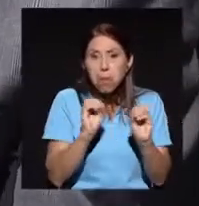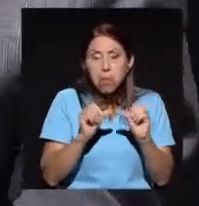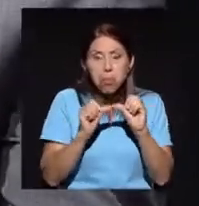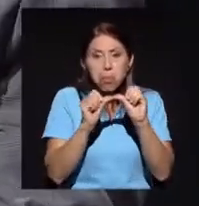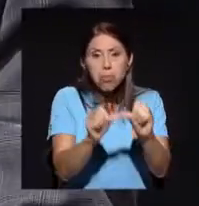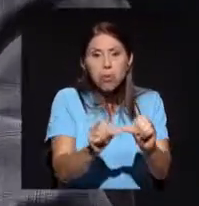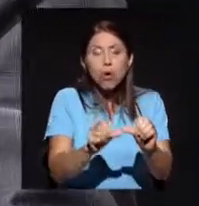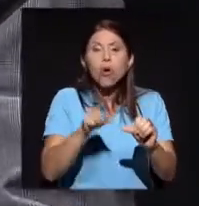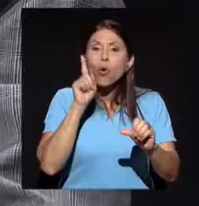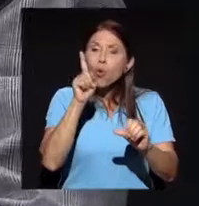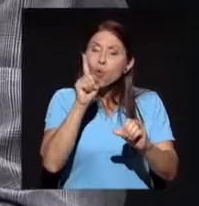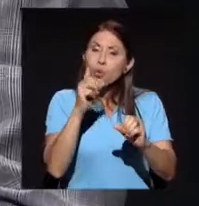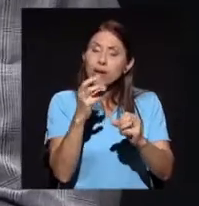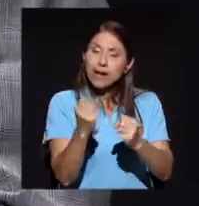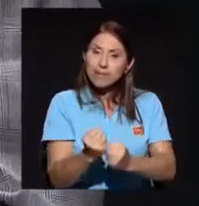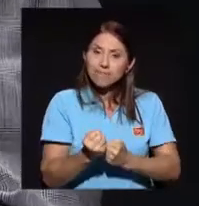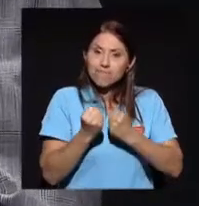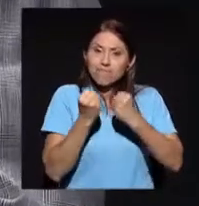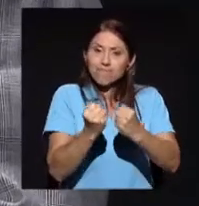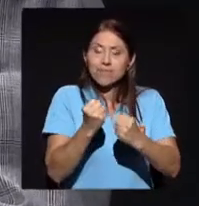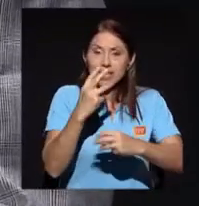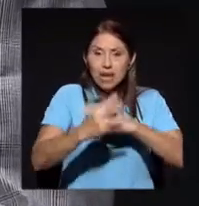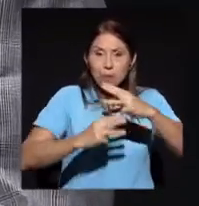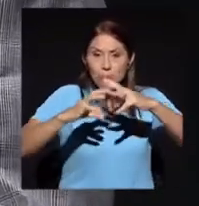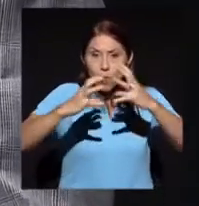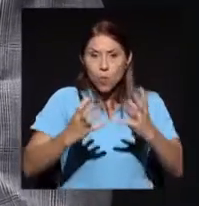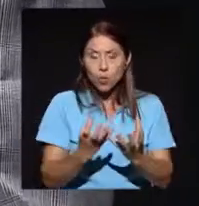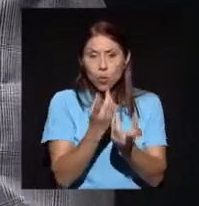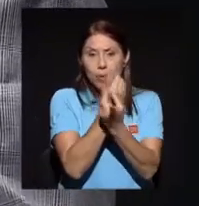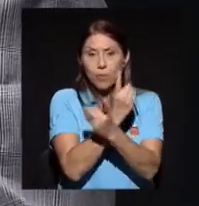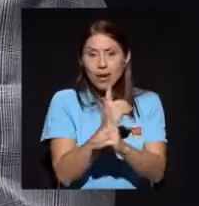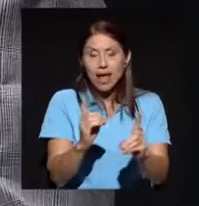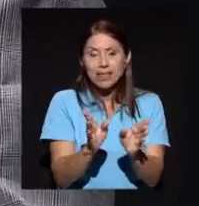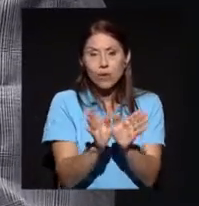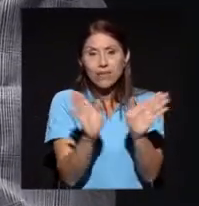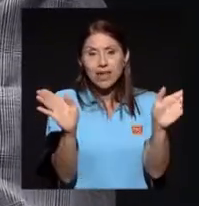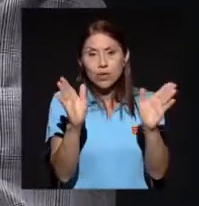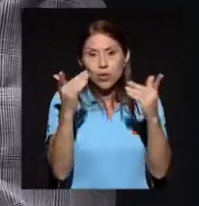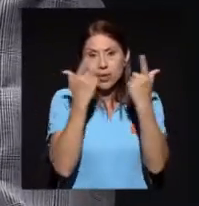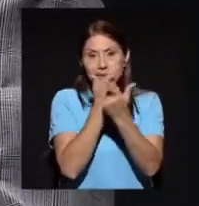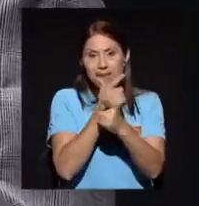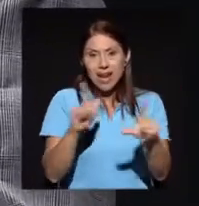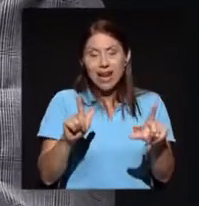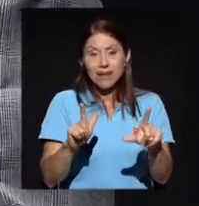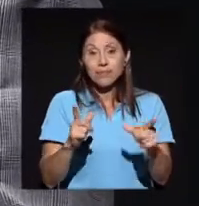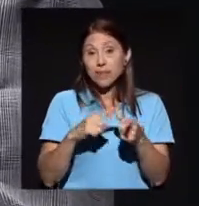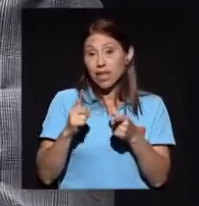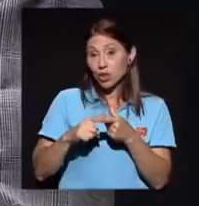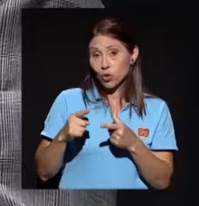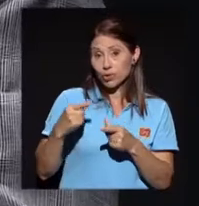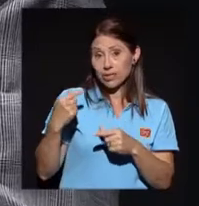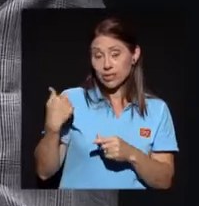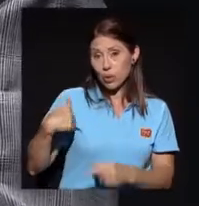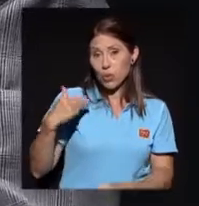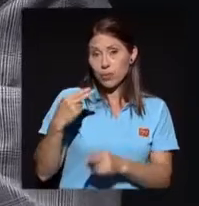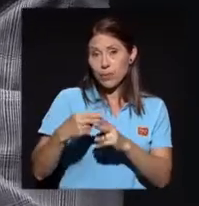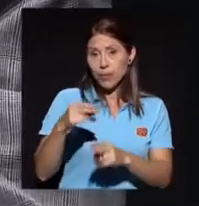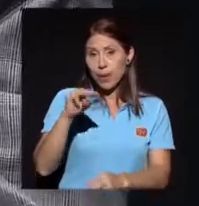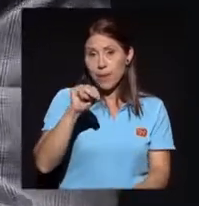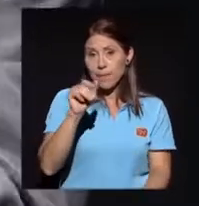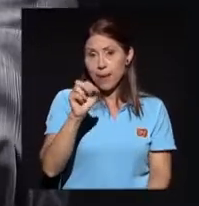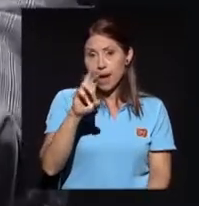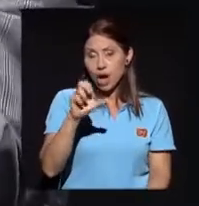del mundo abierto liberal y en este momento yo diría que macro por un lado en un país con un peso específico muy grande